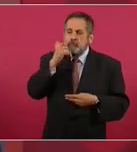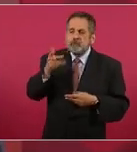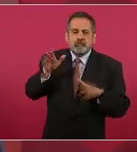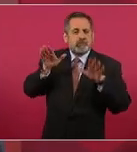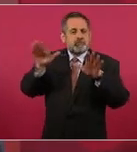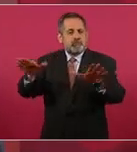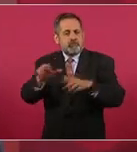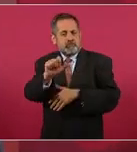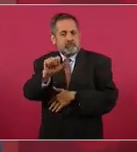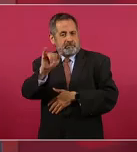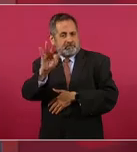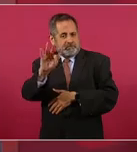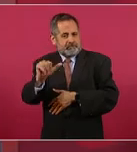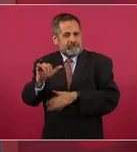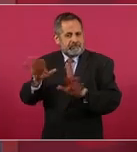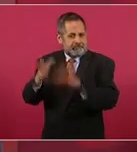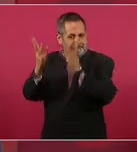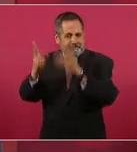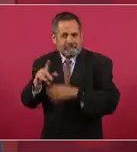Ángeles.